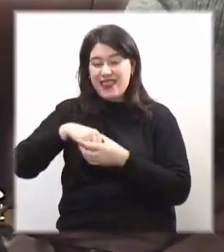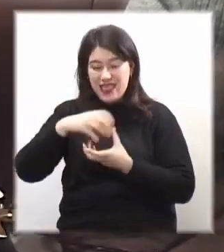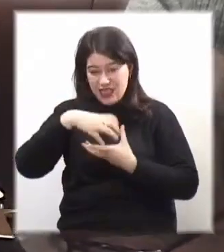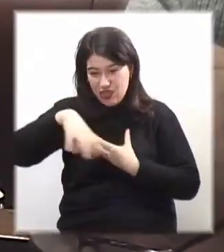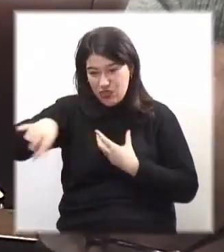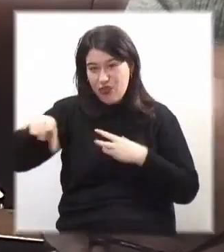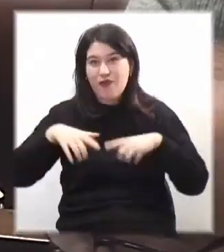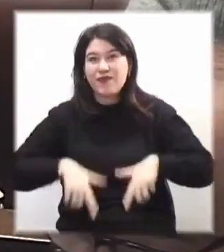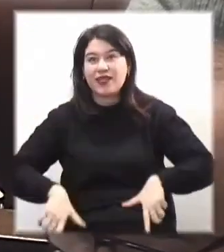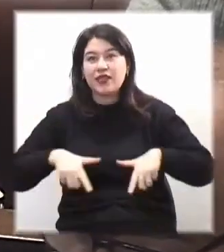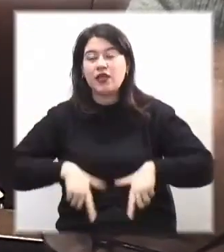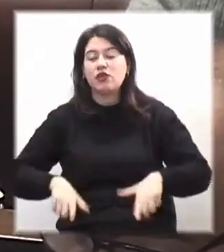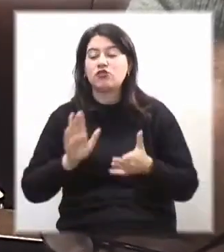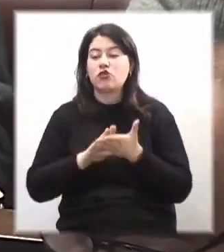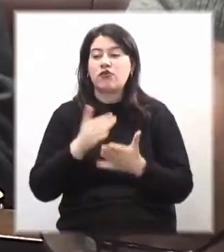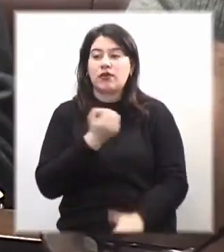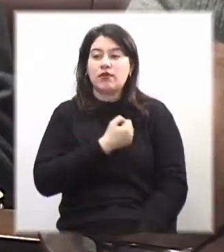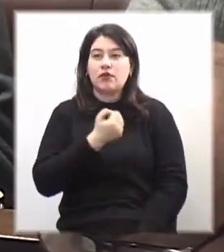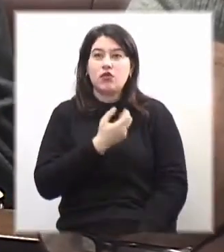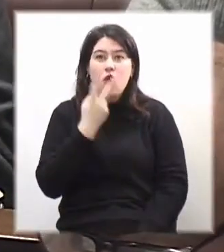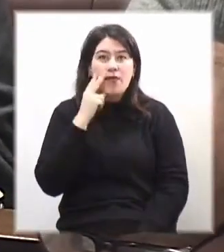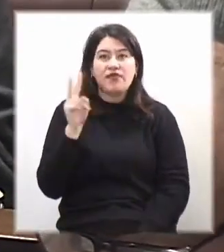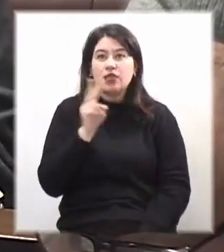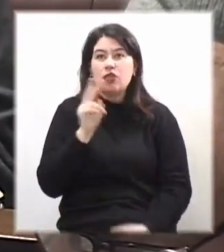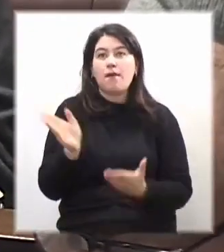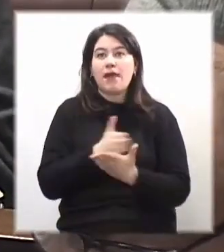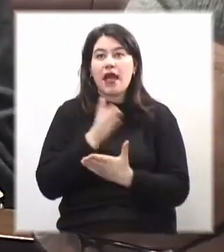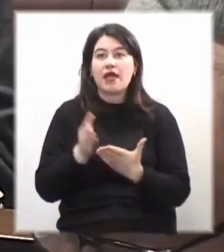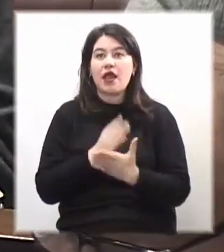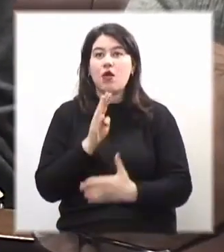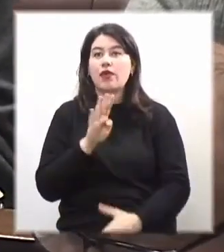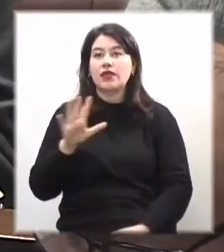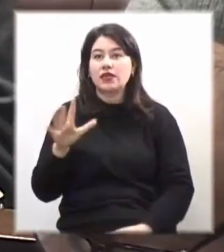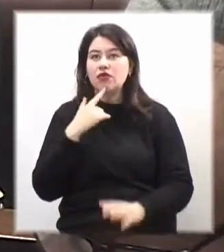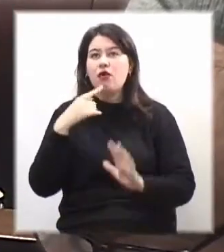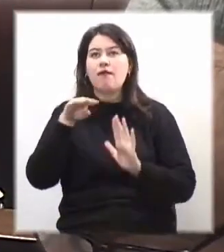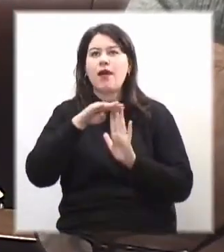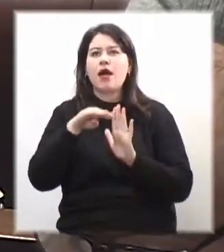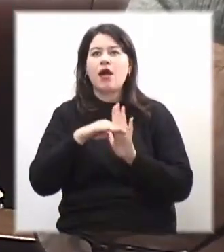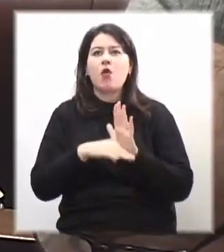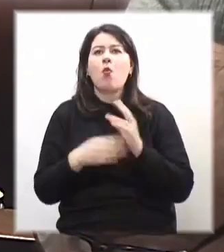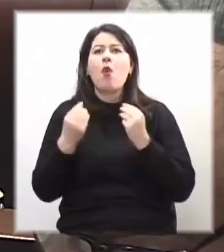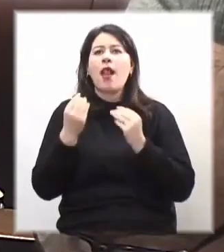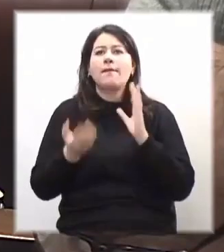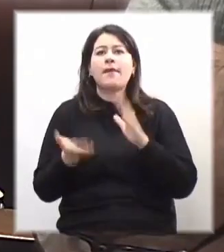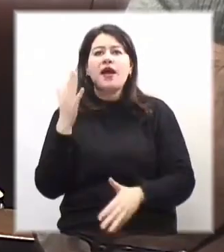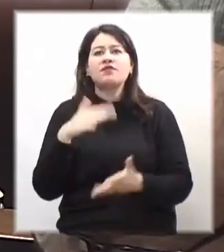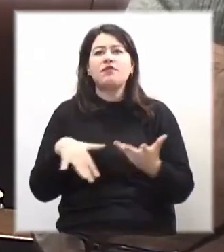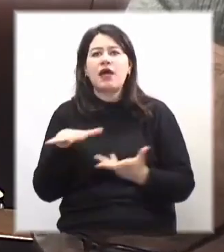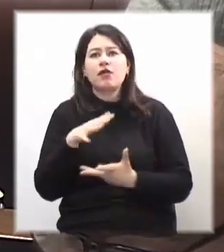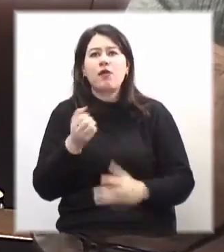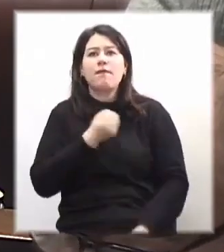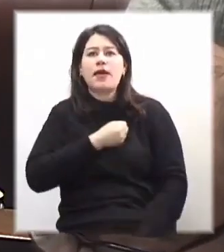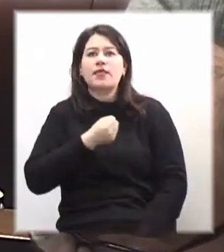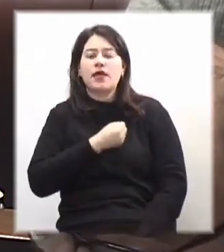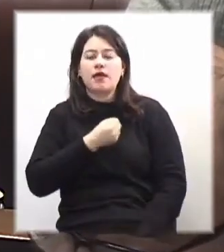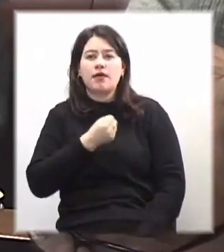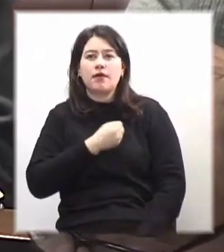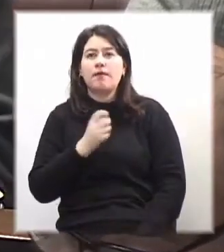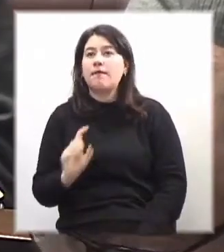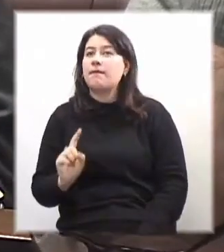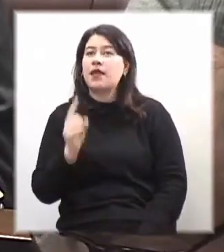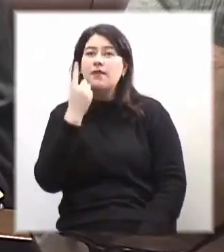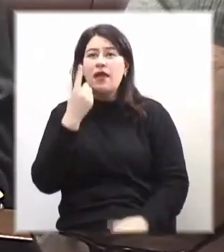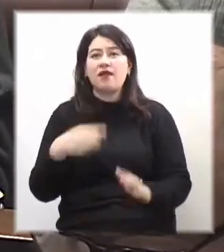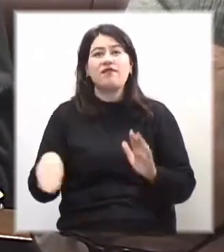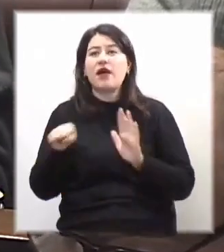sobre homicidios del 2022 en la página 45 aparece el ranking de barrios con mayor cantidad de homicidios Cuál es